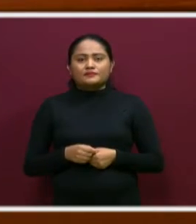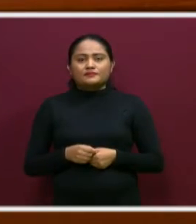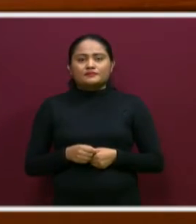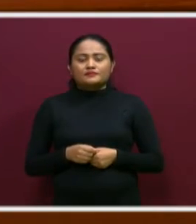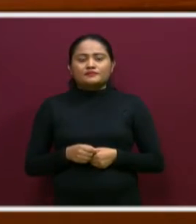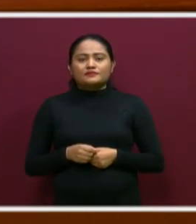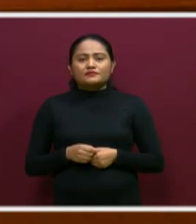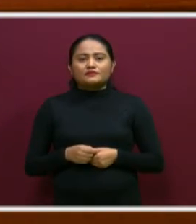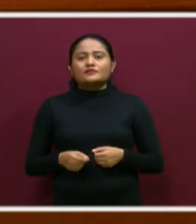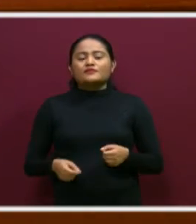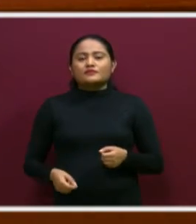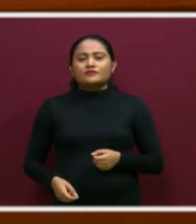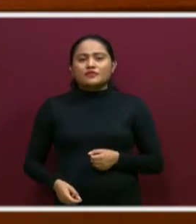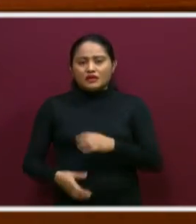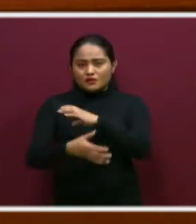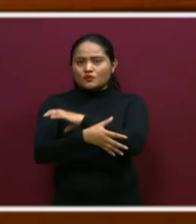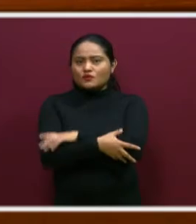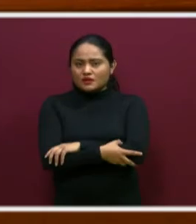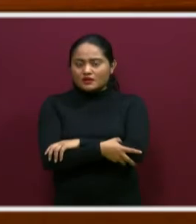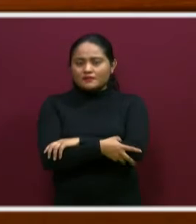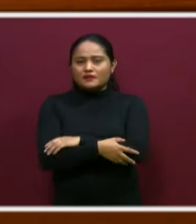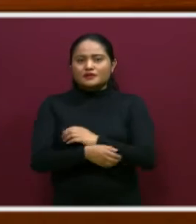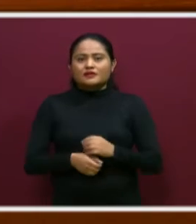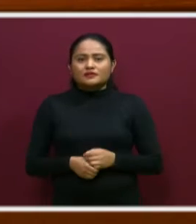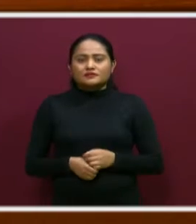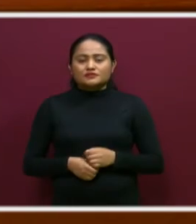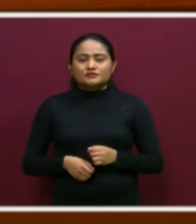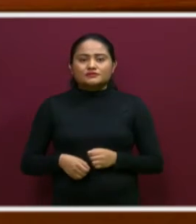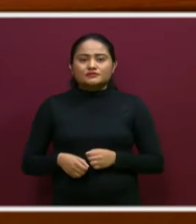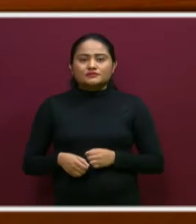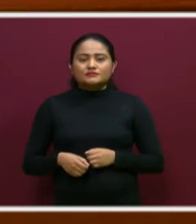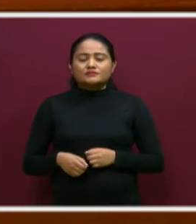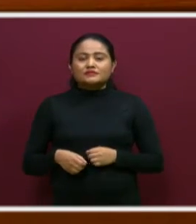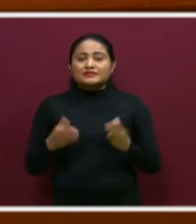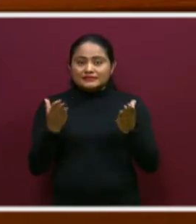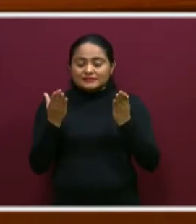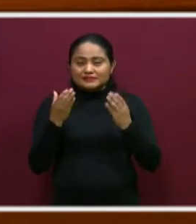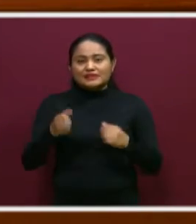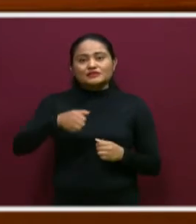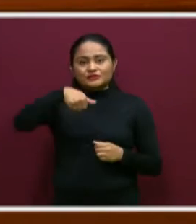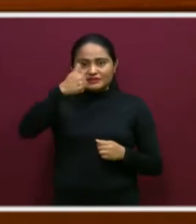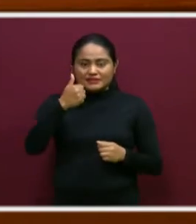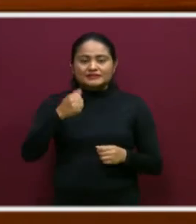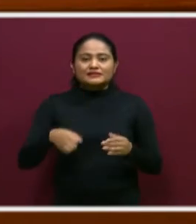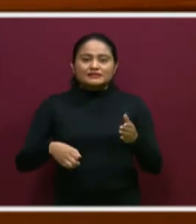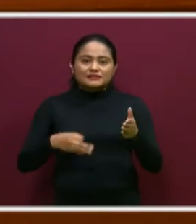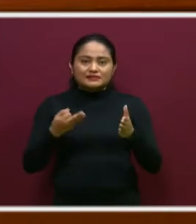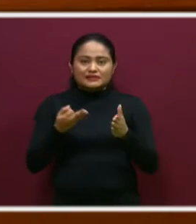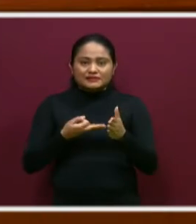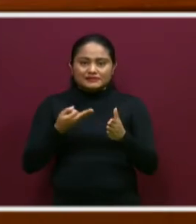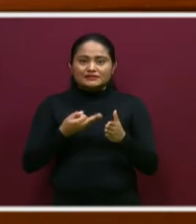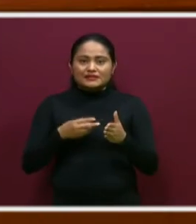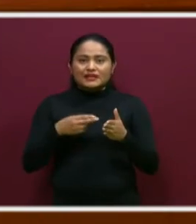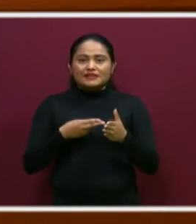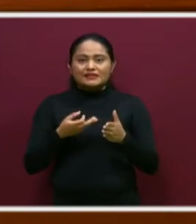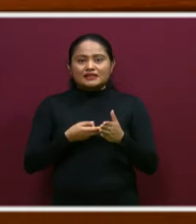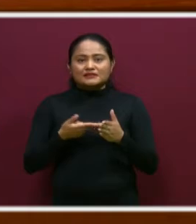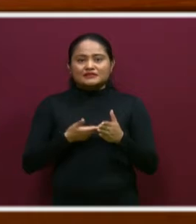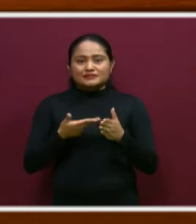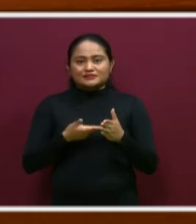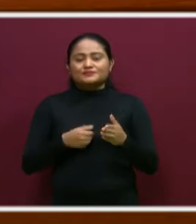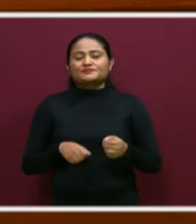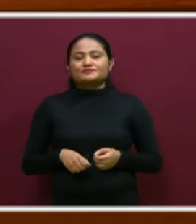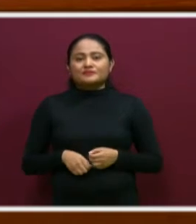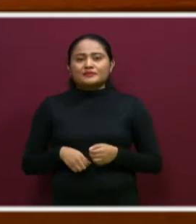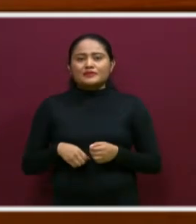armó una programación de 16 talleres que van en beneficio de todas los niños y los